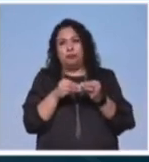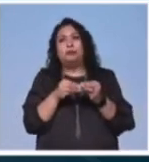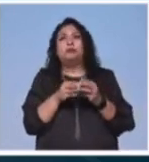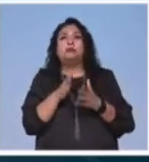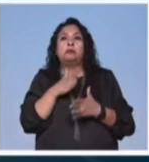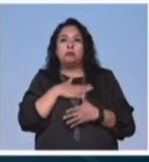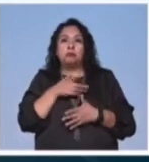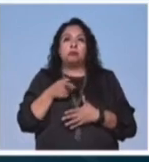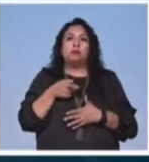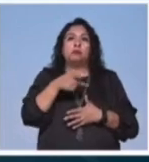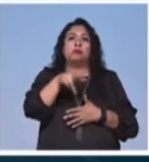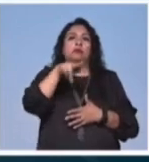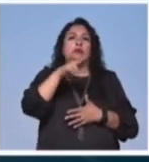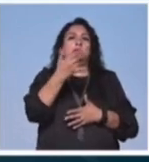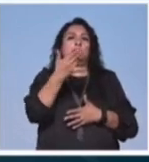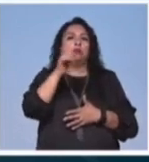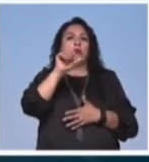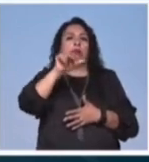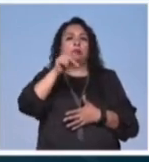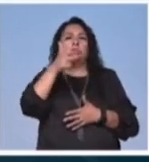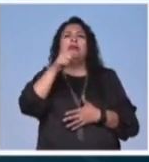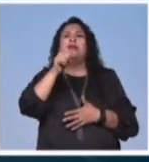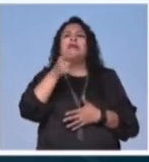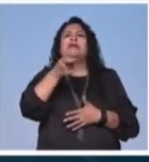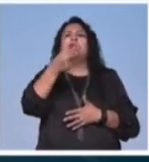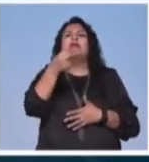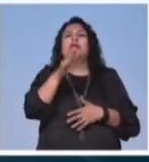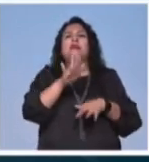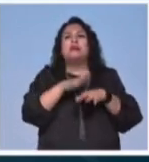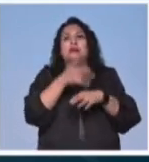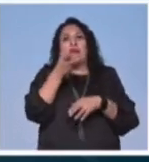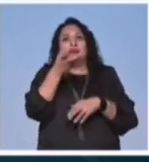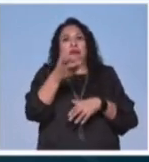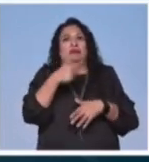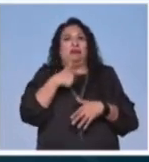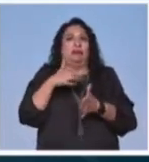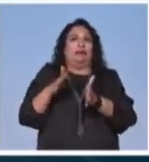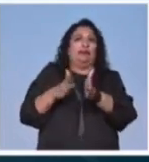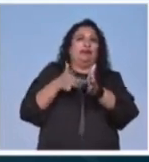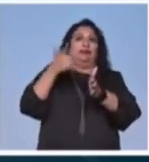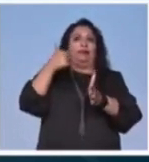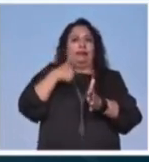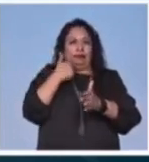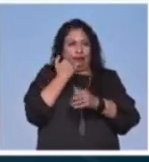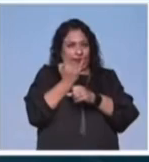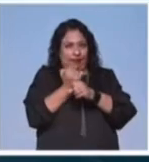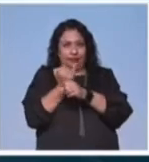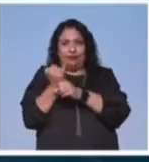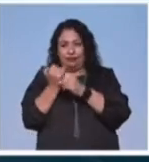bueno, yo le dejé el nombre de Yanga porque eso fue lo que me inspiró a mí.